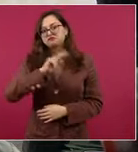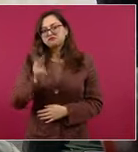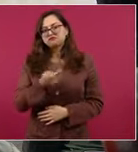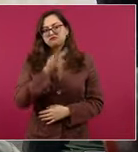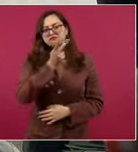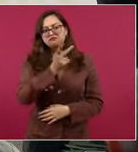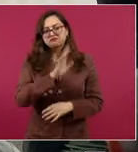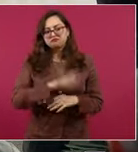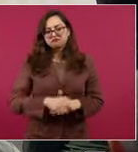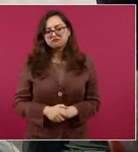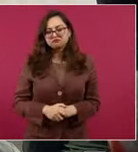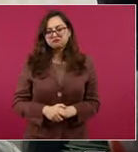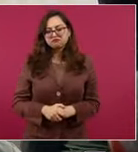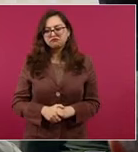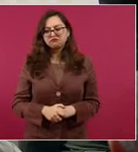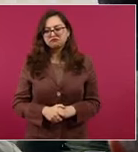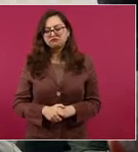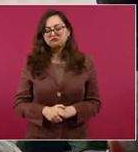Si